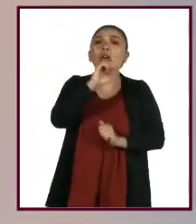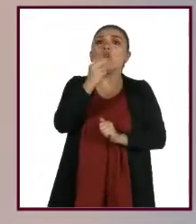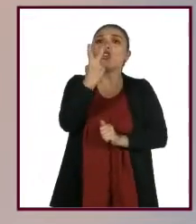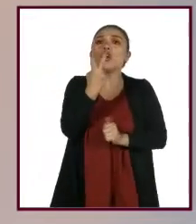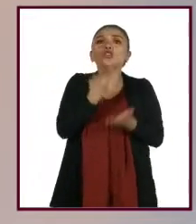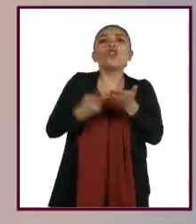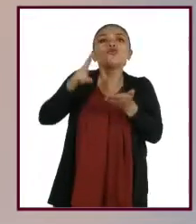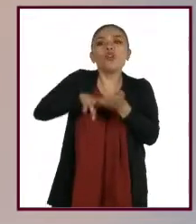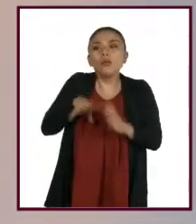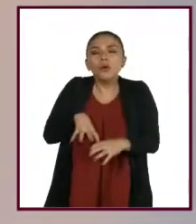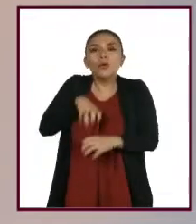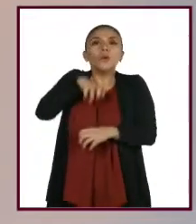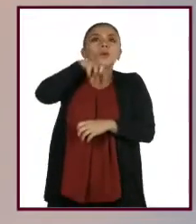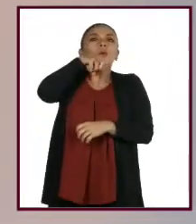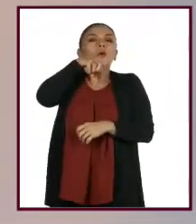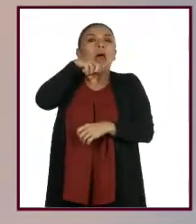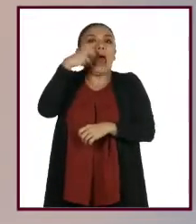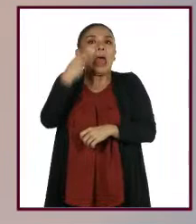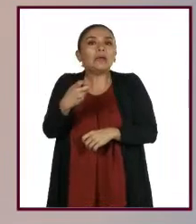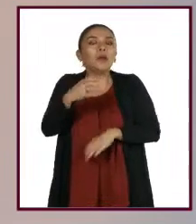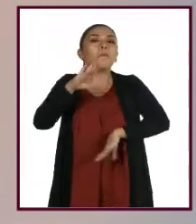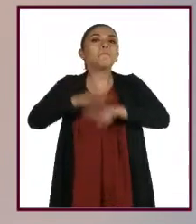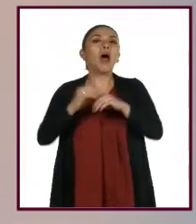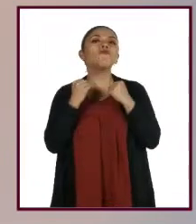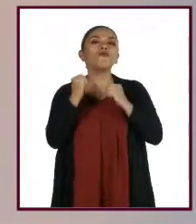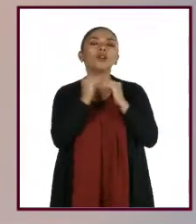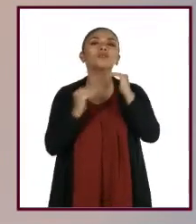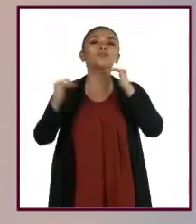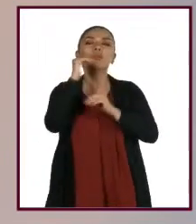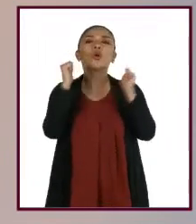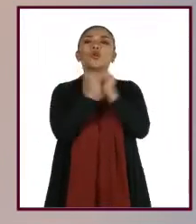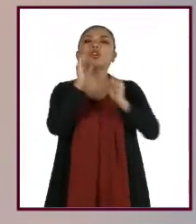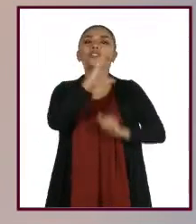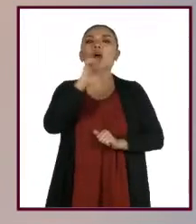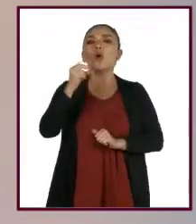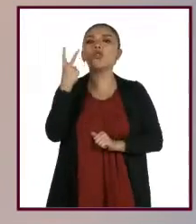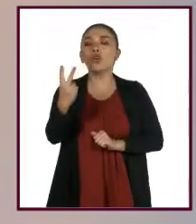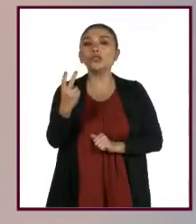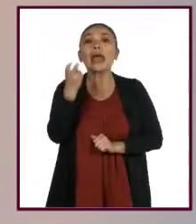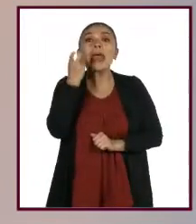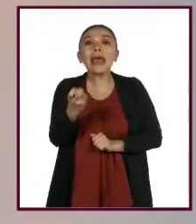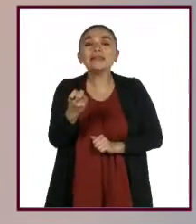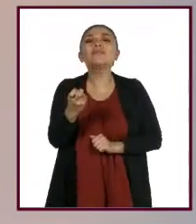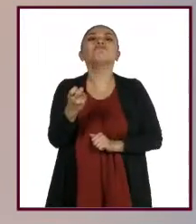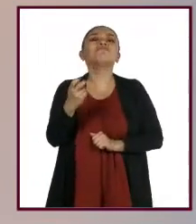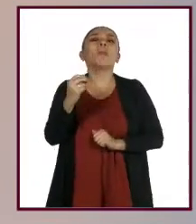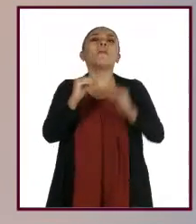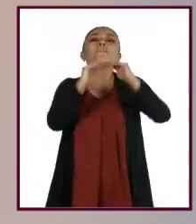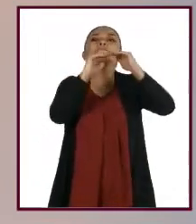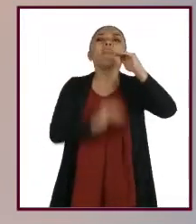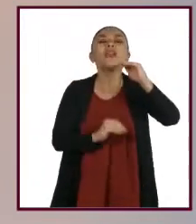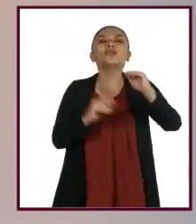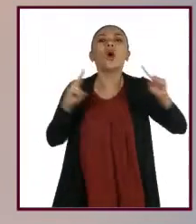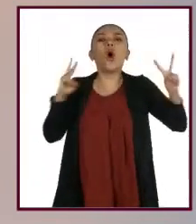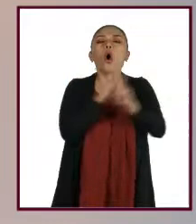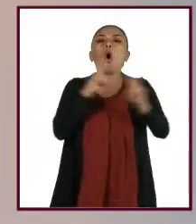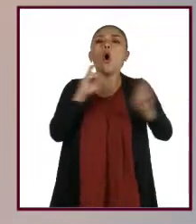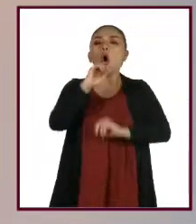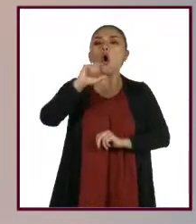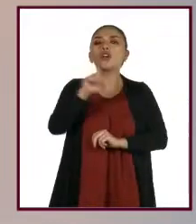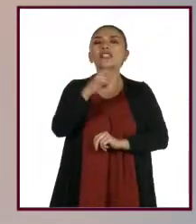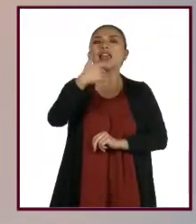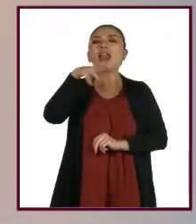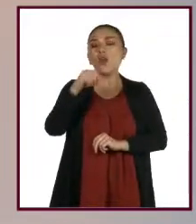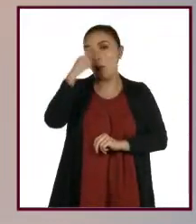una combinación o una concentración más elevada de dióxido de carbono, lo que disminuye nuestros niveles de oxígeno pues,